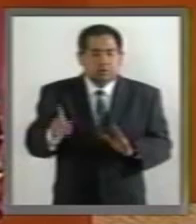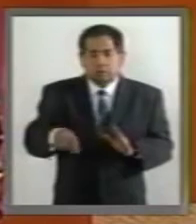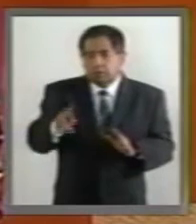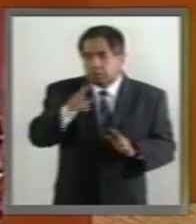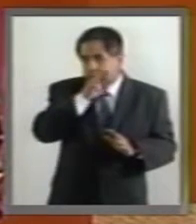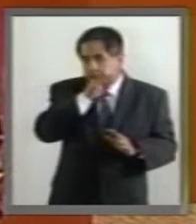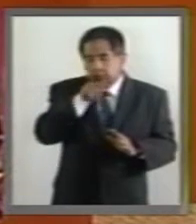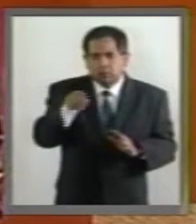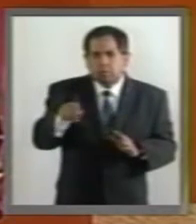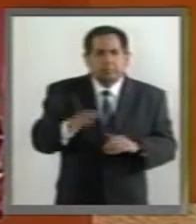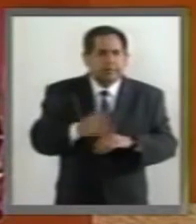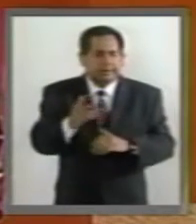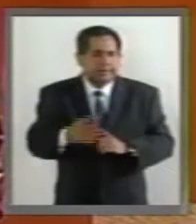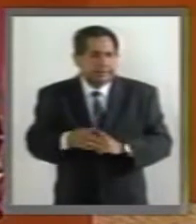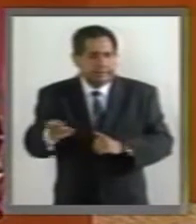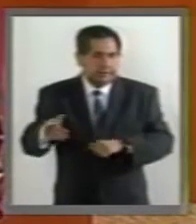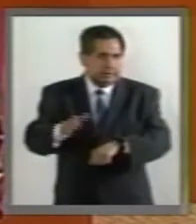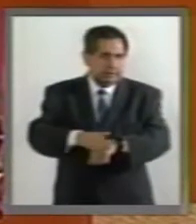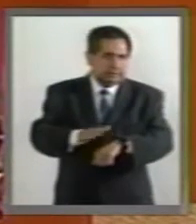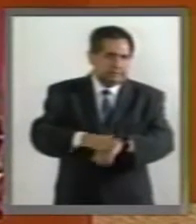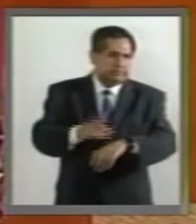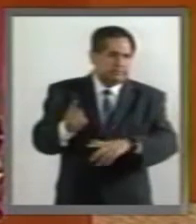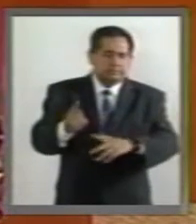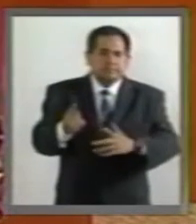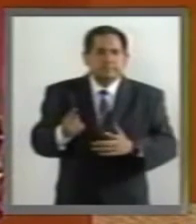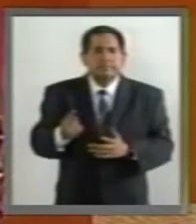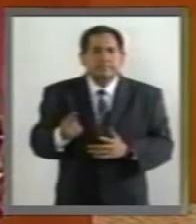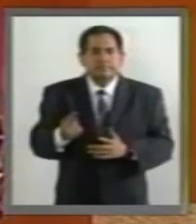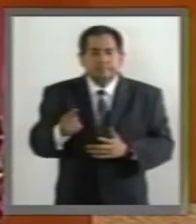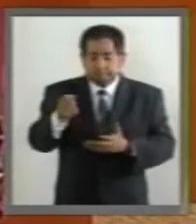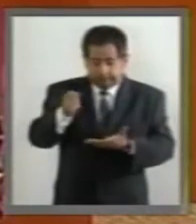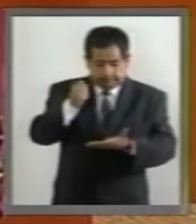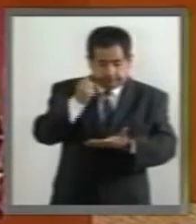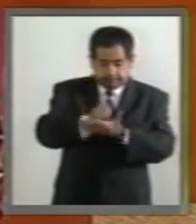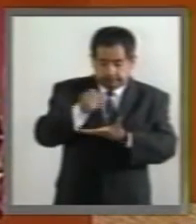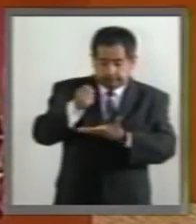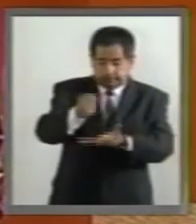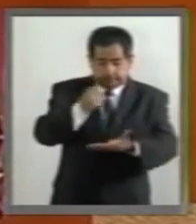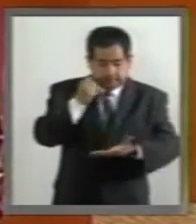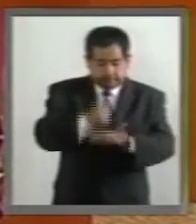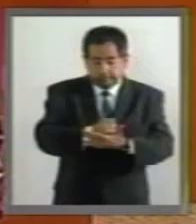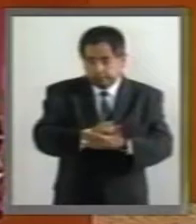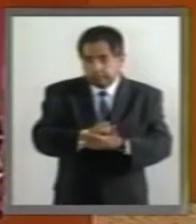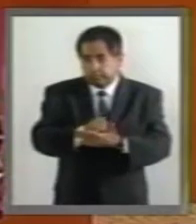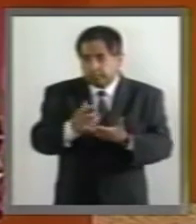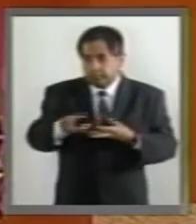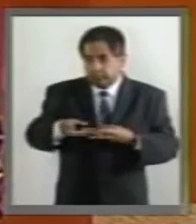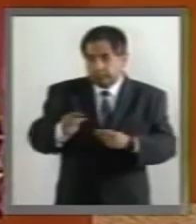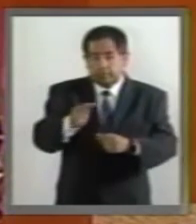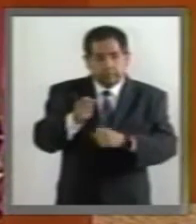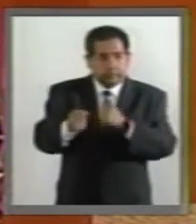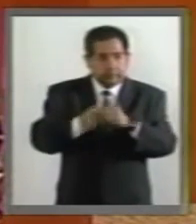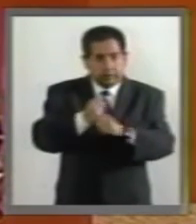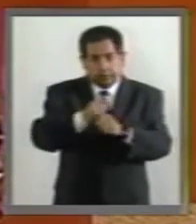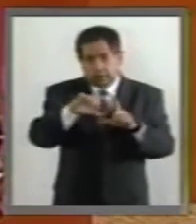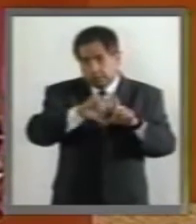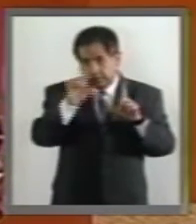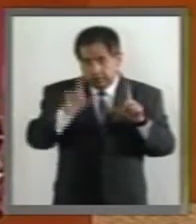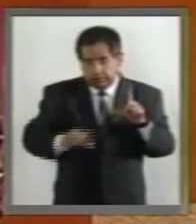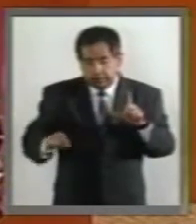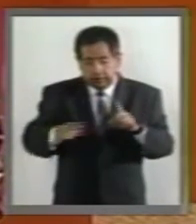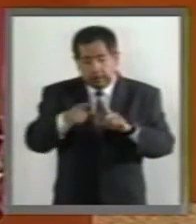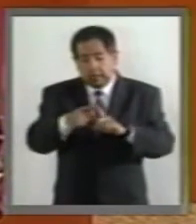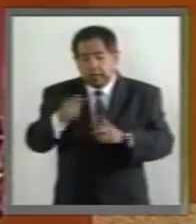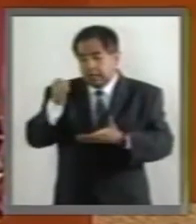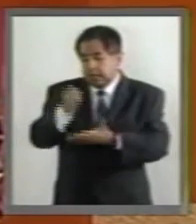preocupación y señala que la aprobación del presupuesto de egresos de la Federación no es el